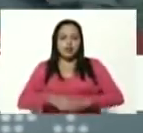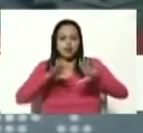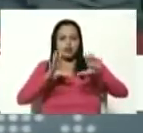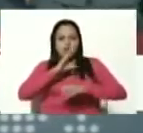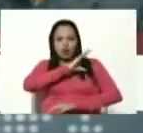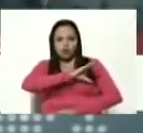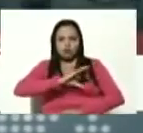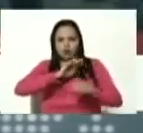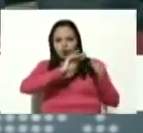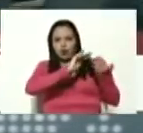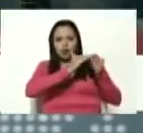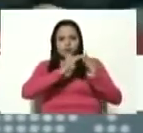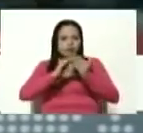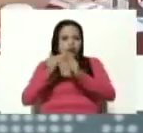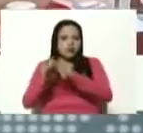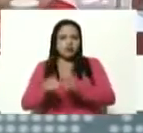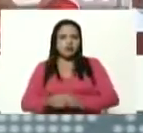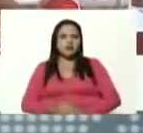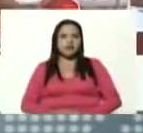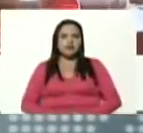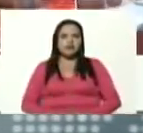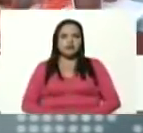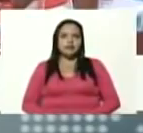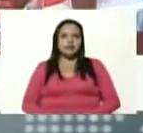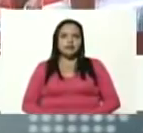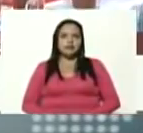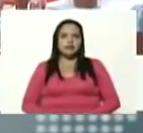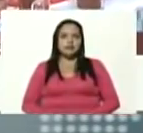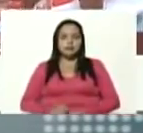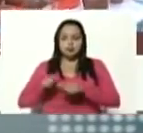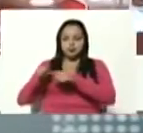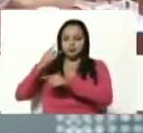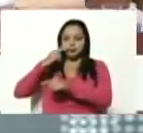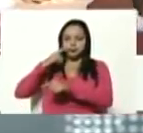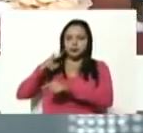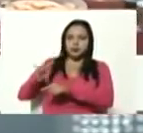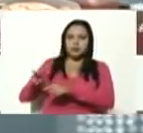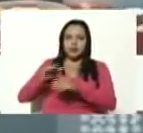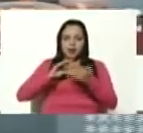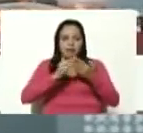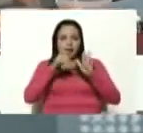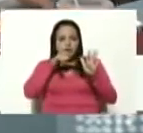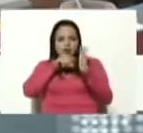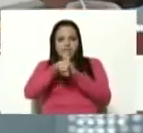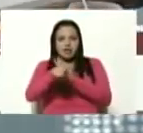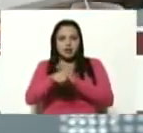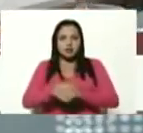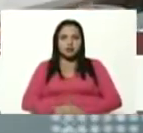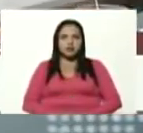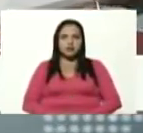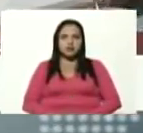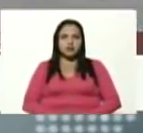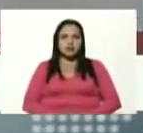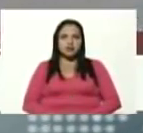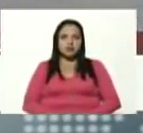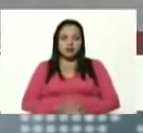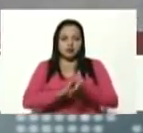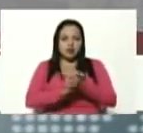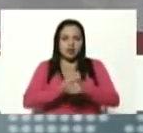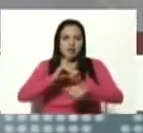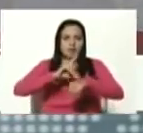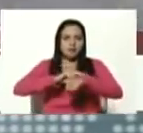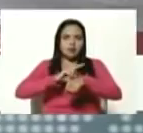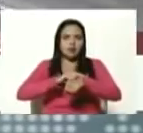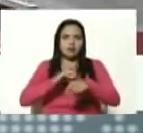10 CLAP, EFA. Por aquí vemos la barrio adentro, la compañera Amada Guarena, de aquel